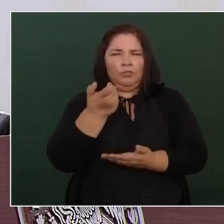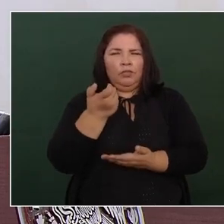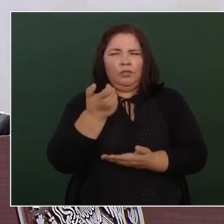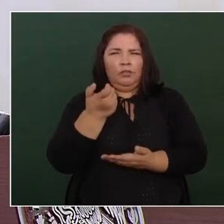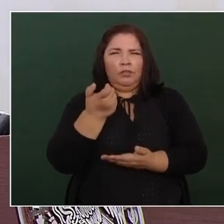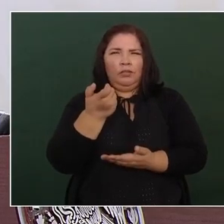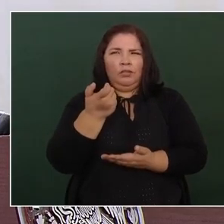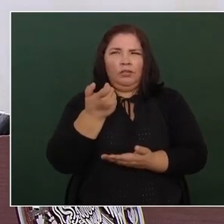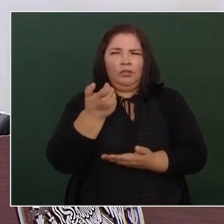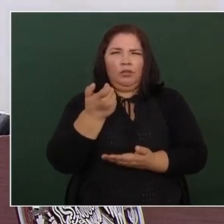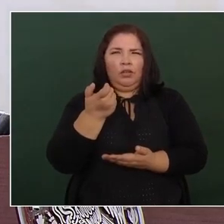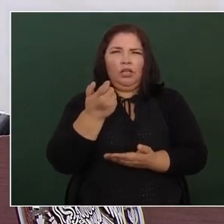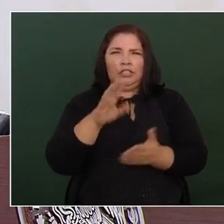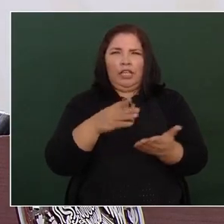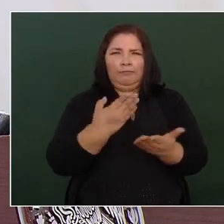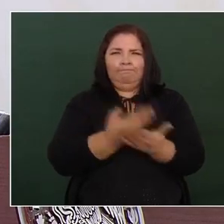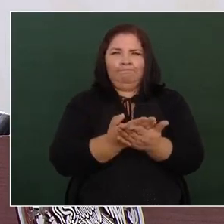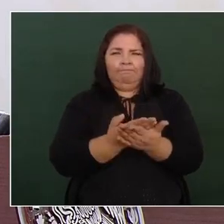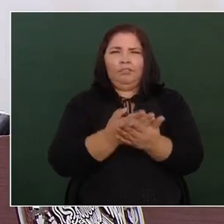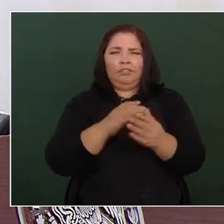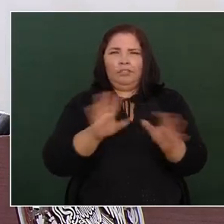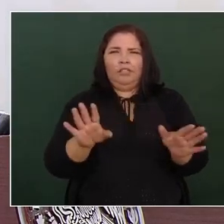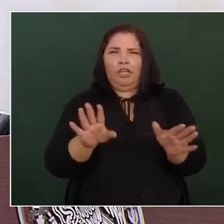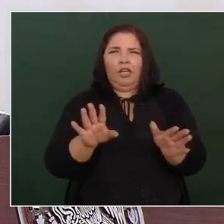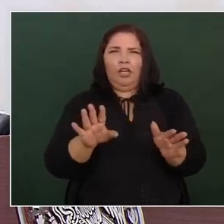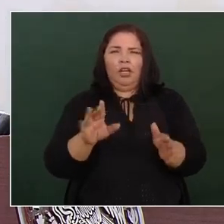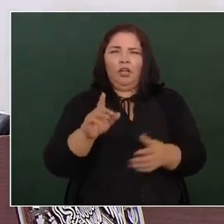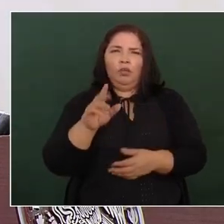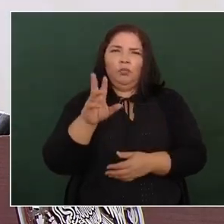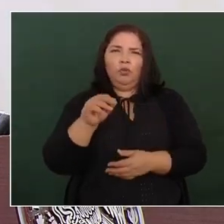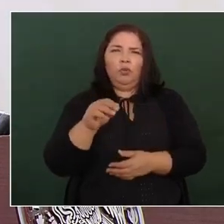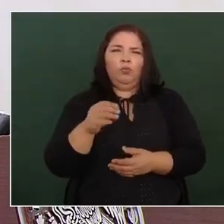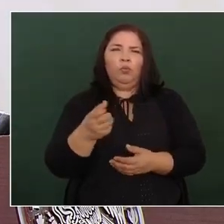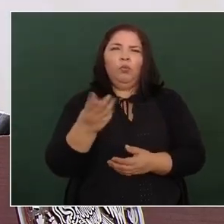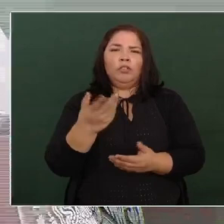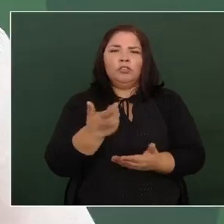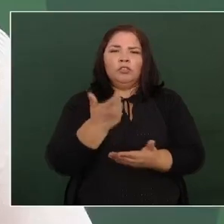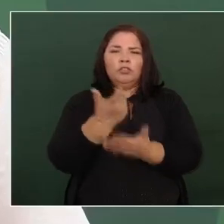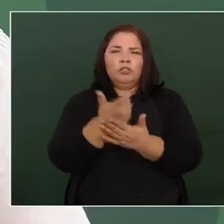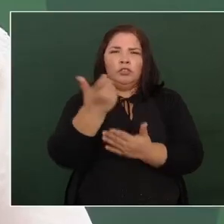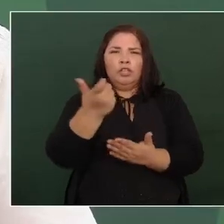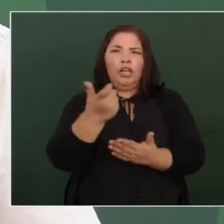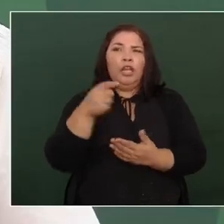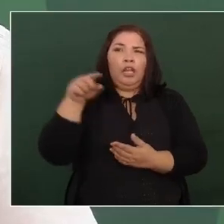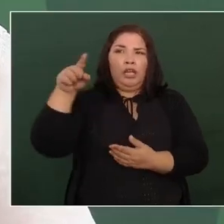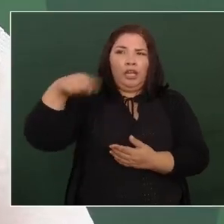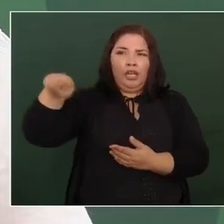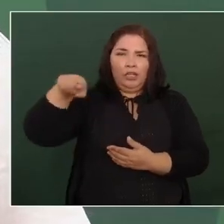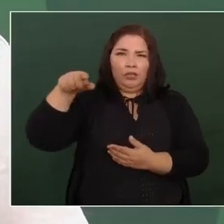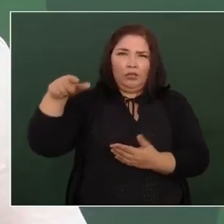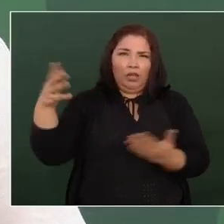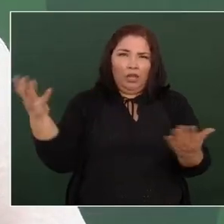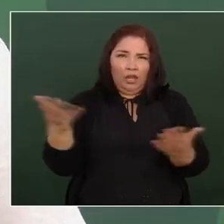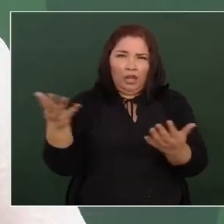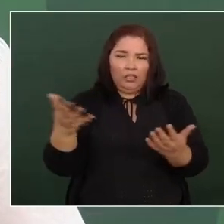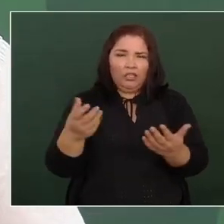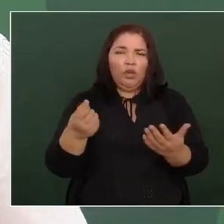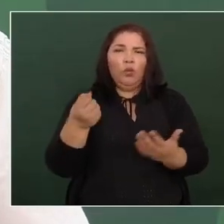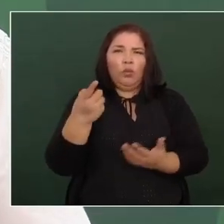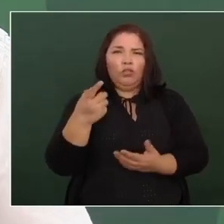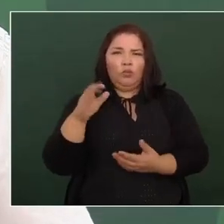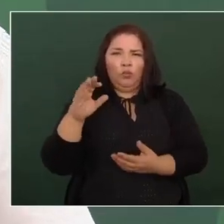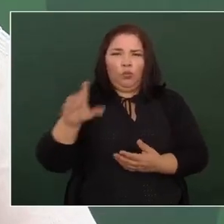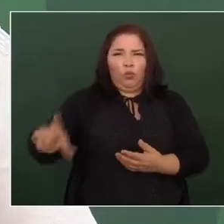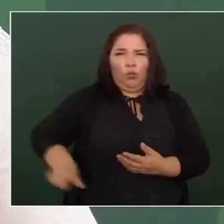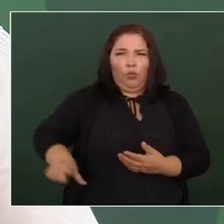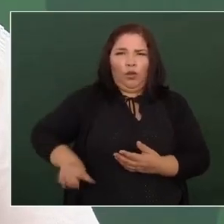porque la declaratoria no piden como requisito que cuantifiques tú, tienen que cuantificar el gobierno